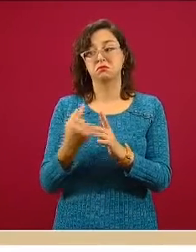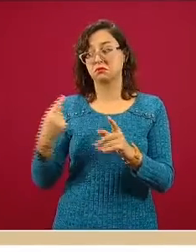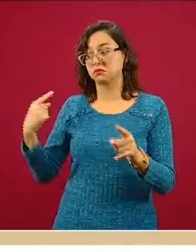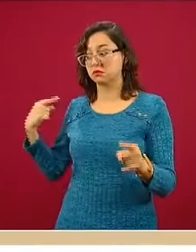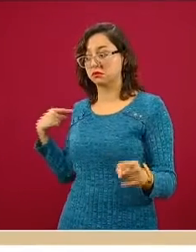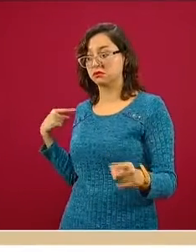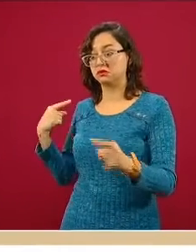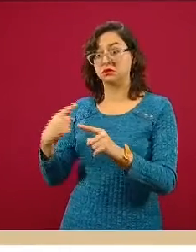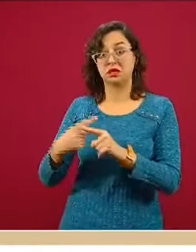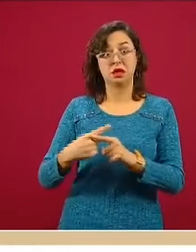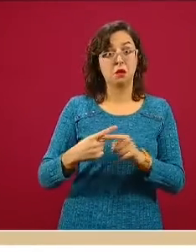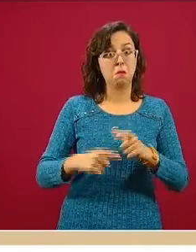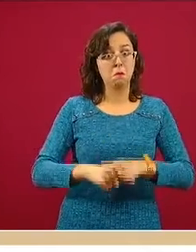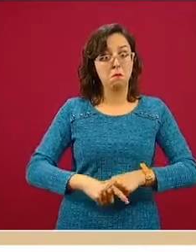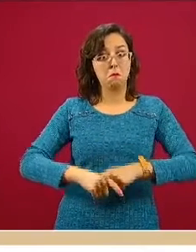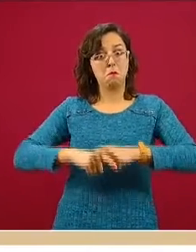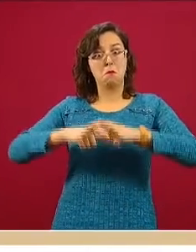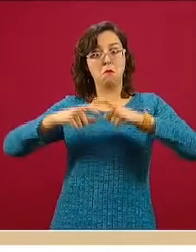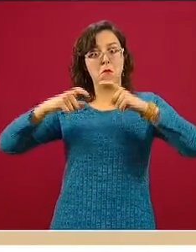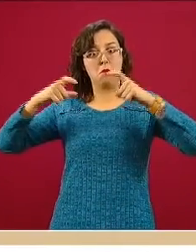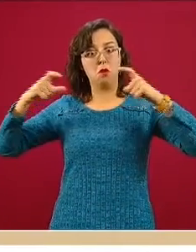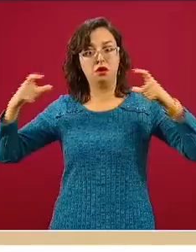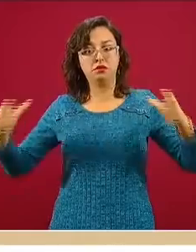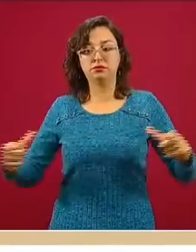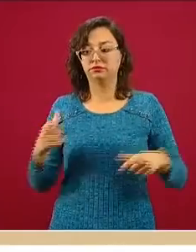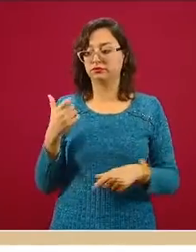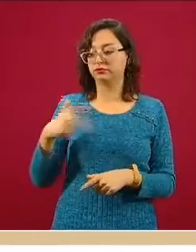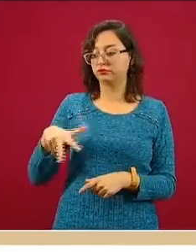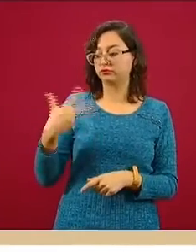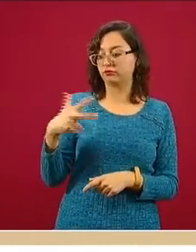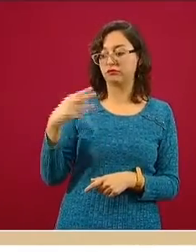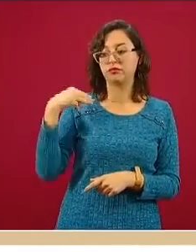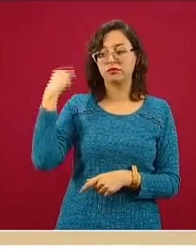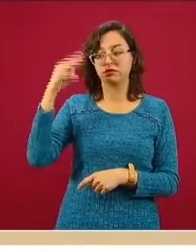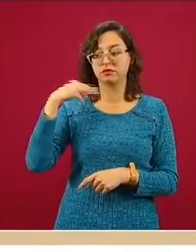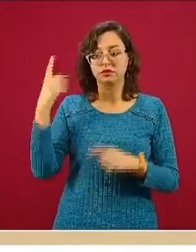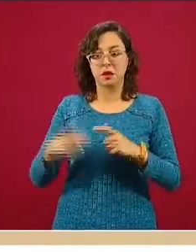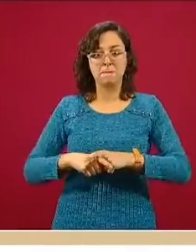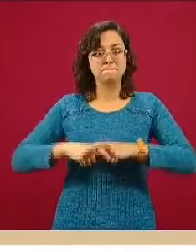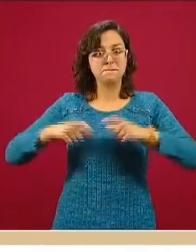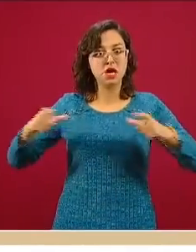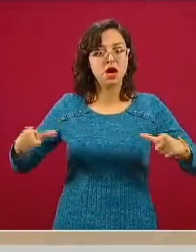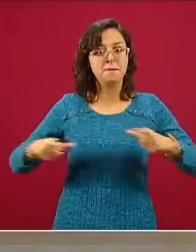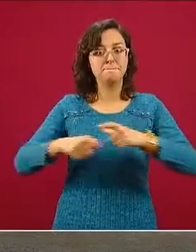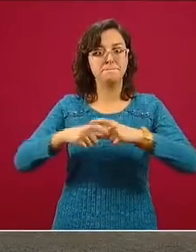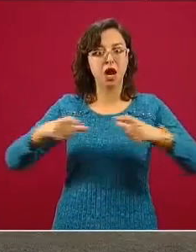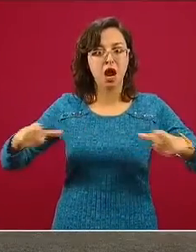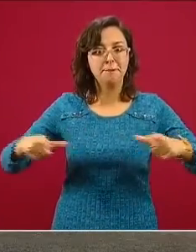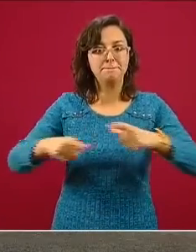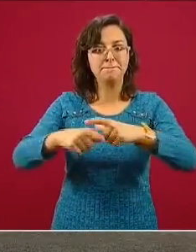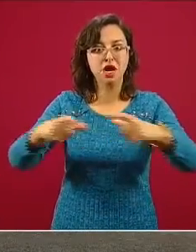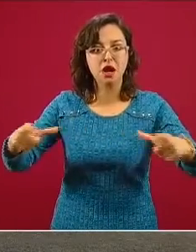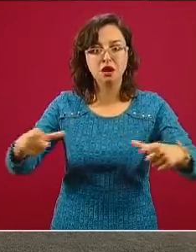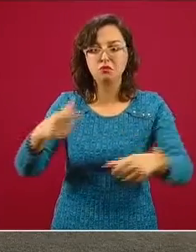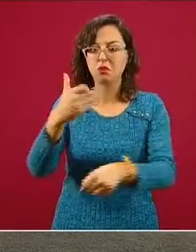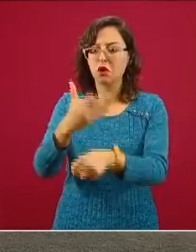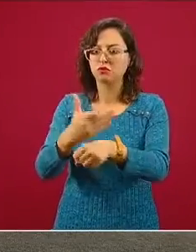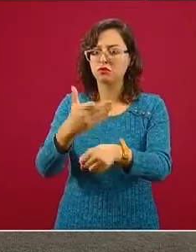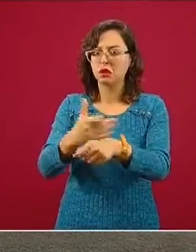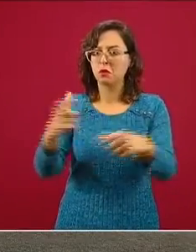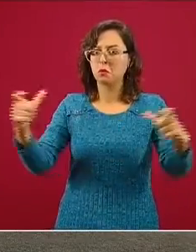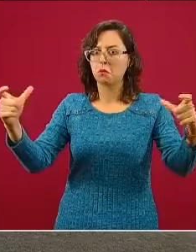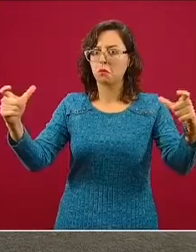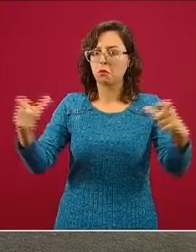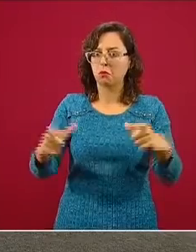inicio de la fase rápida de ascenso que empezó el 13 de marzo. No necesariamente quiere decir un patrón de reducción